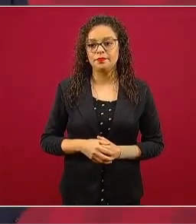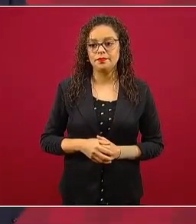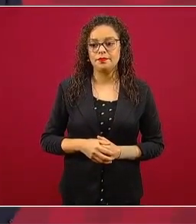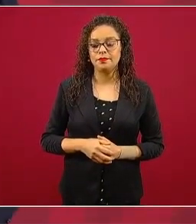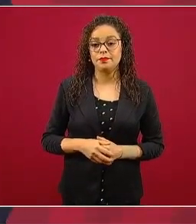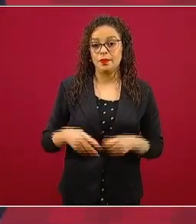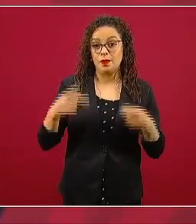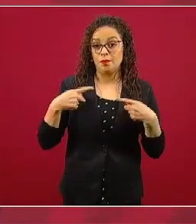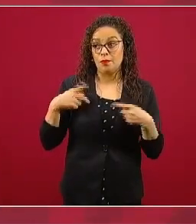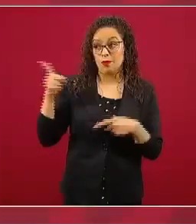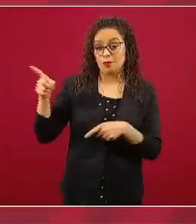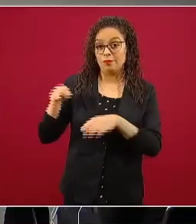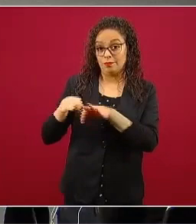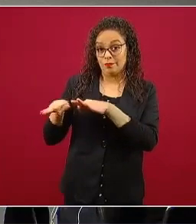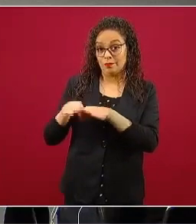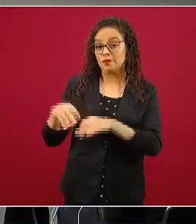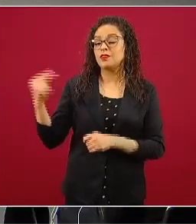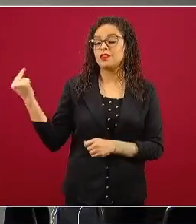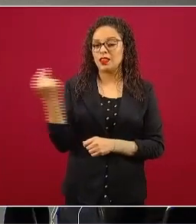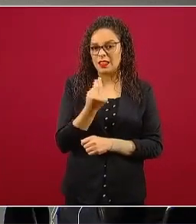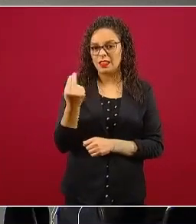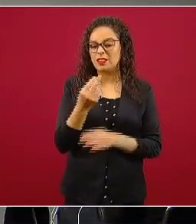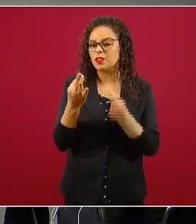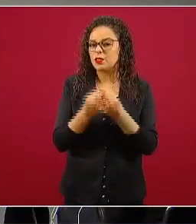que no